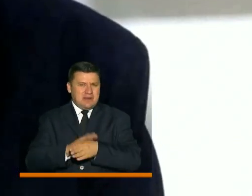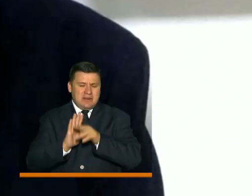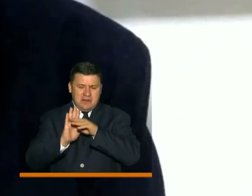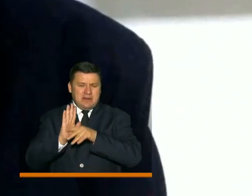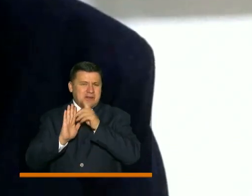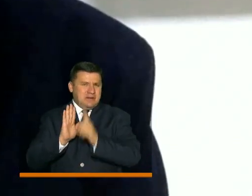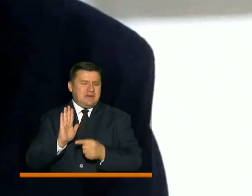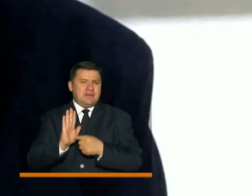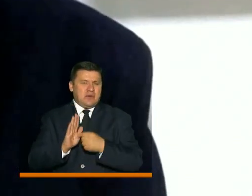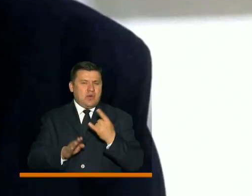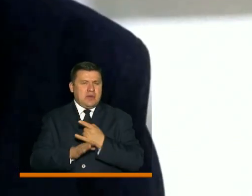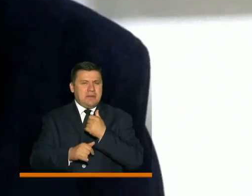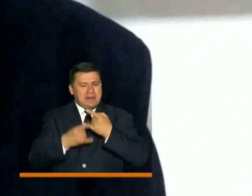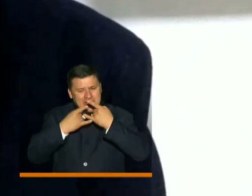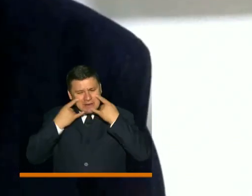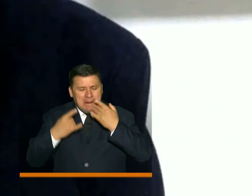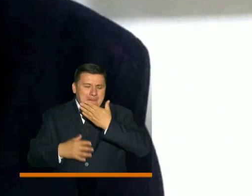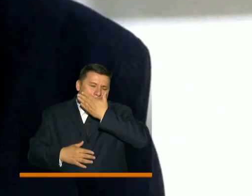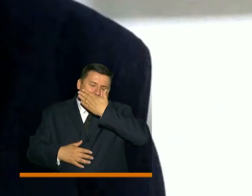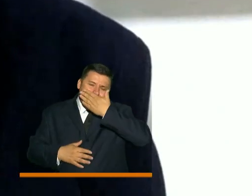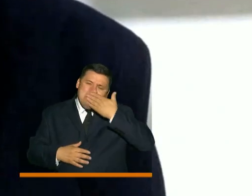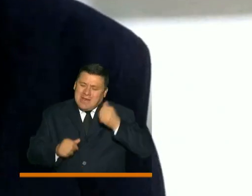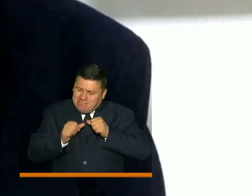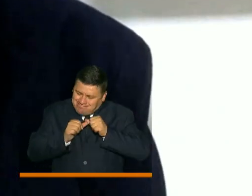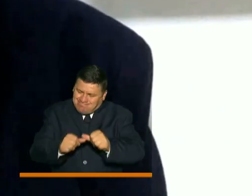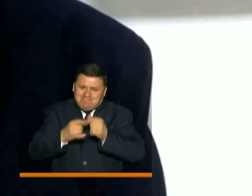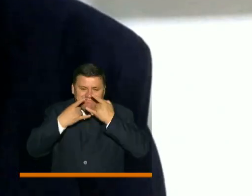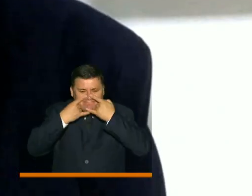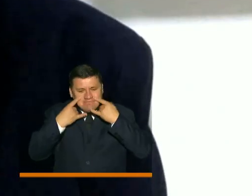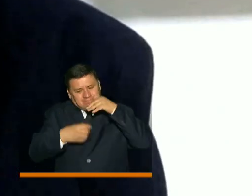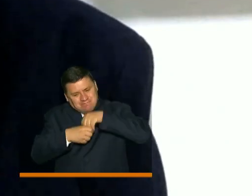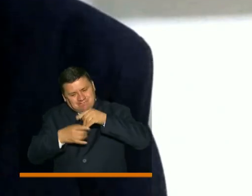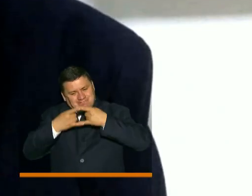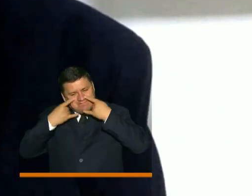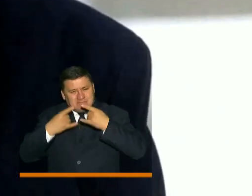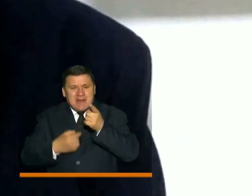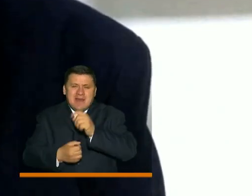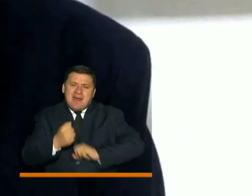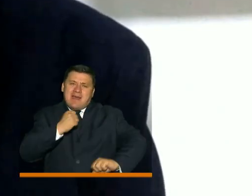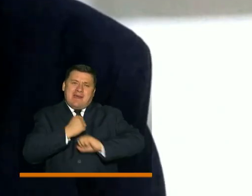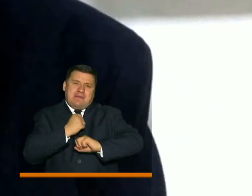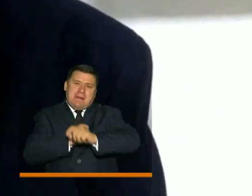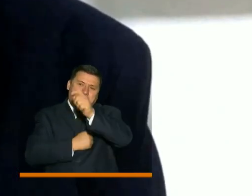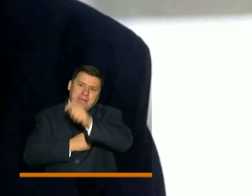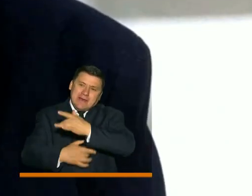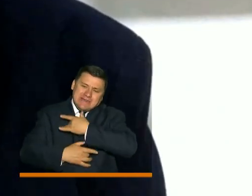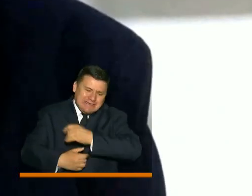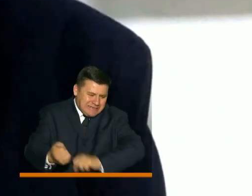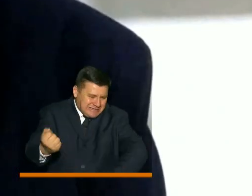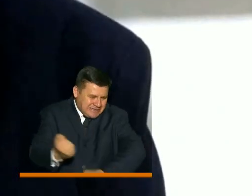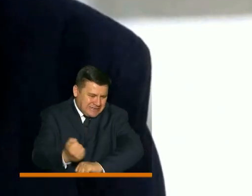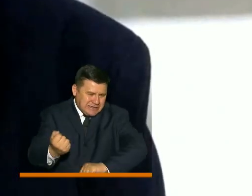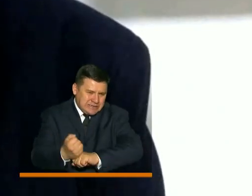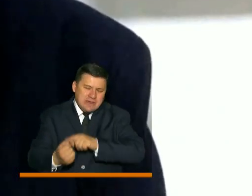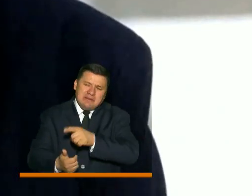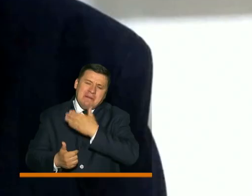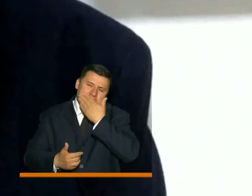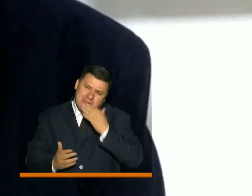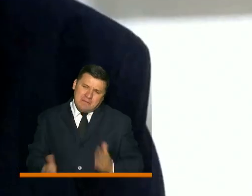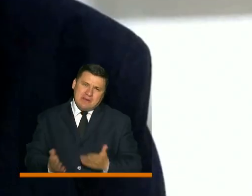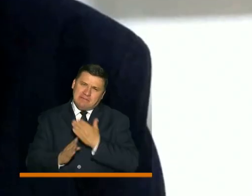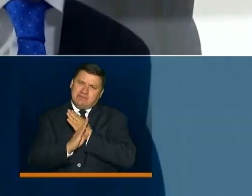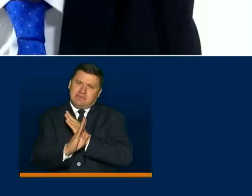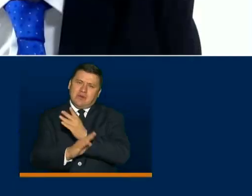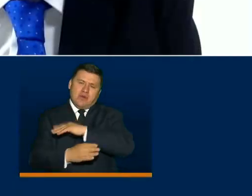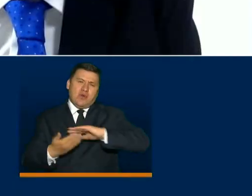efectivo, el uso de tapabocas permanentemente y el apoyo incondicional al personal de salud que se ha esmerado en